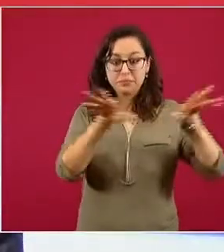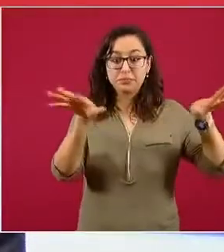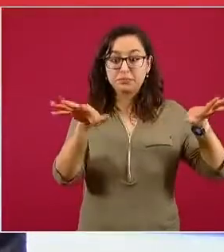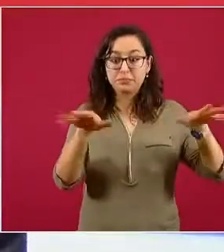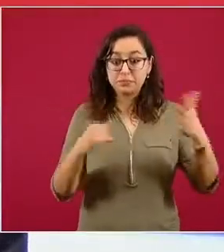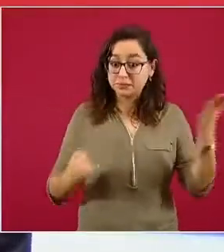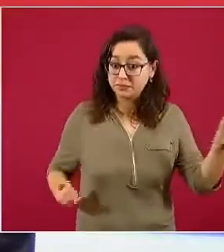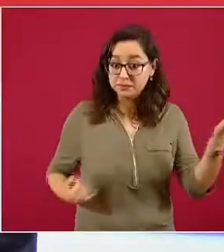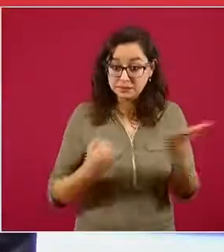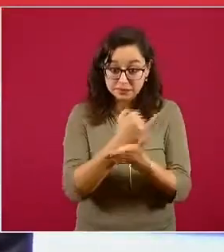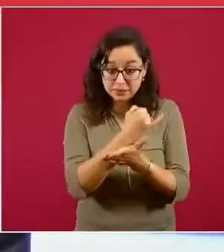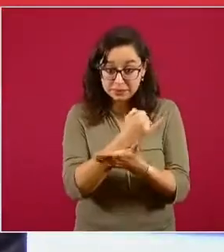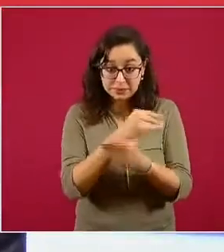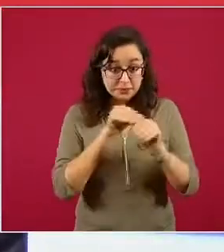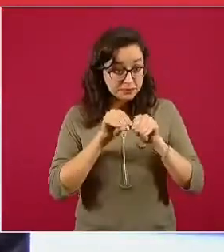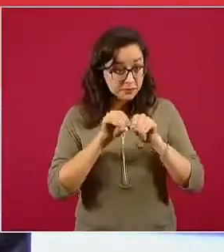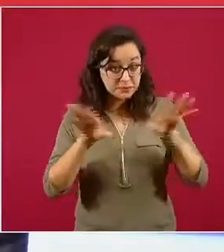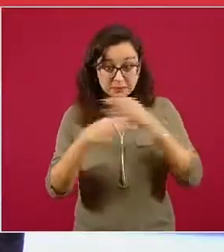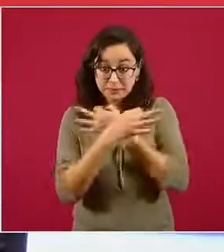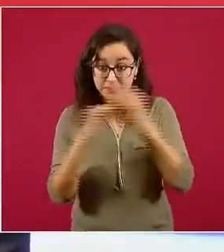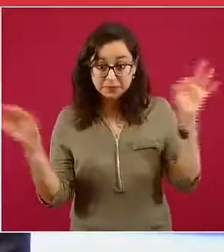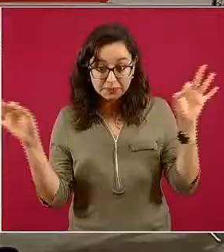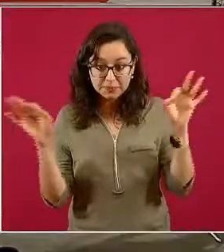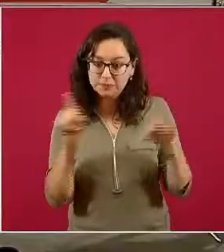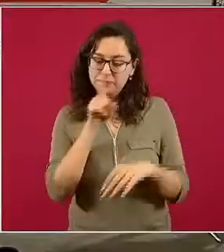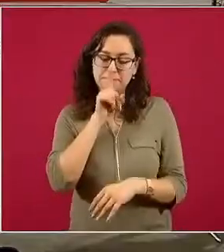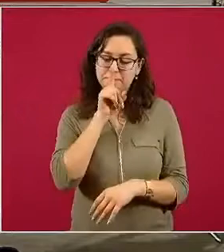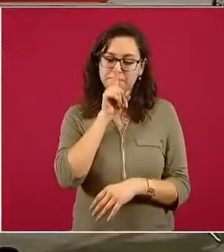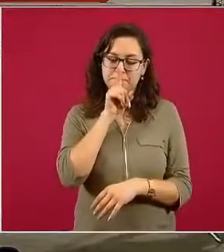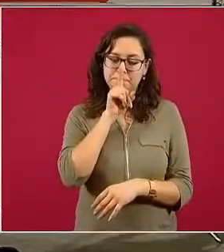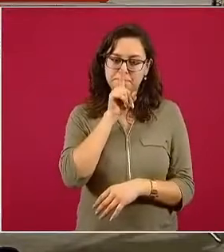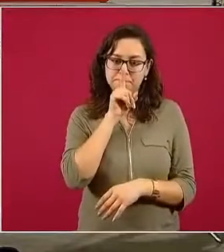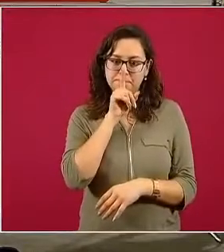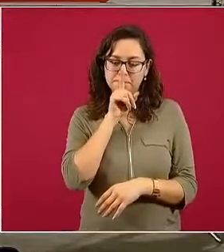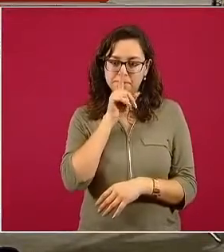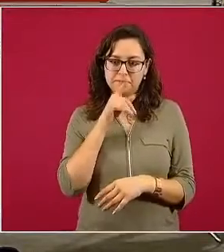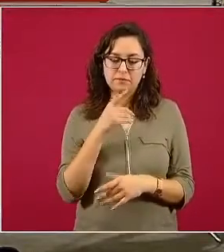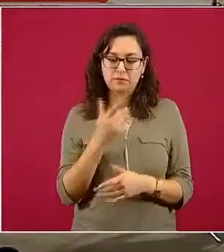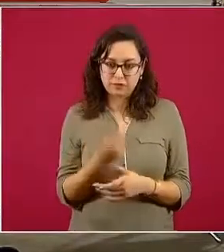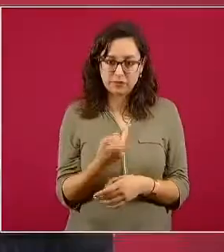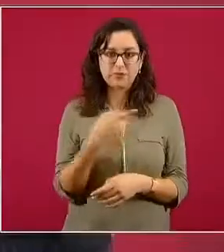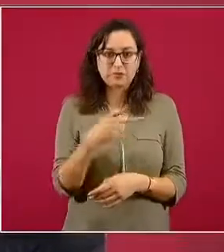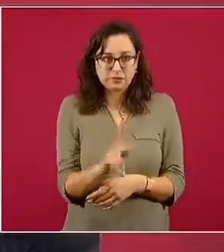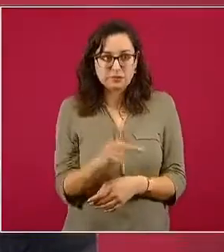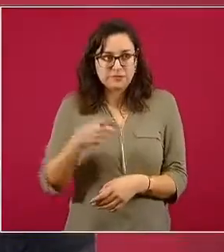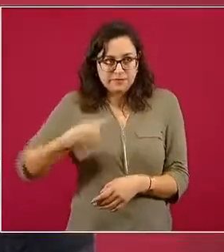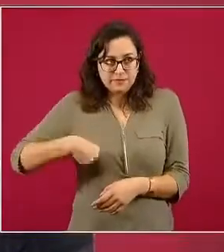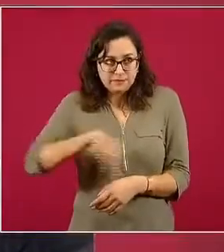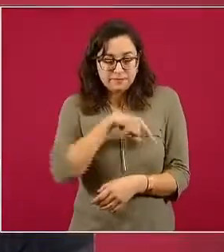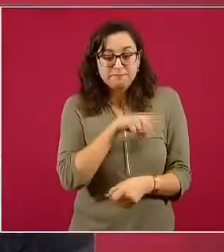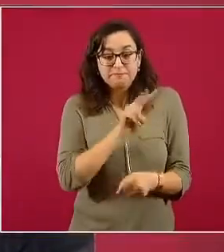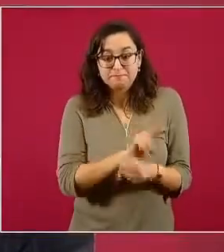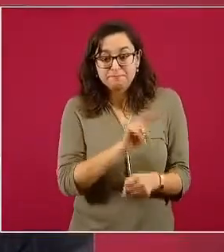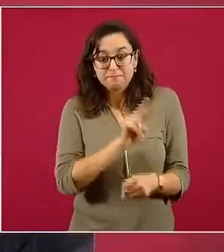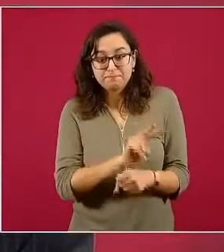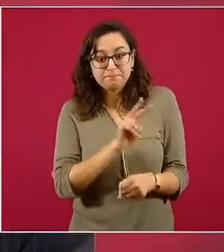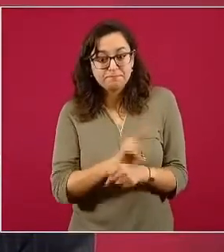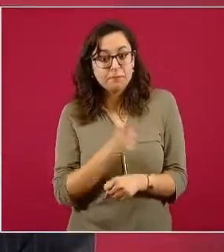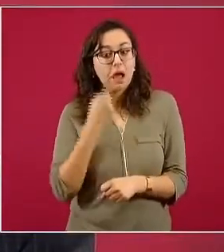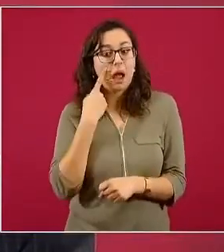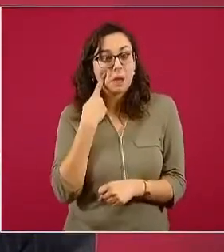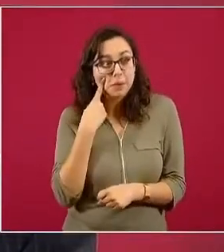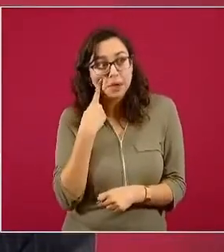será pública, ni será inmediata, no será al término de la sesión. Pero nosotros le vamos a estar siguiendo estrechamente la